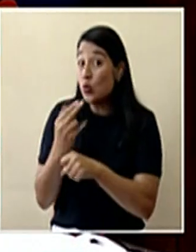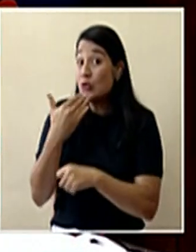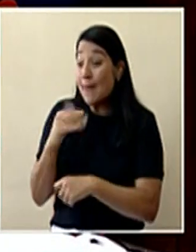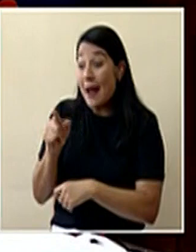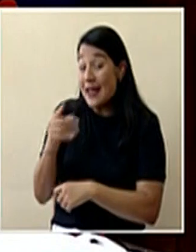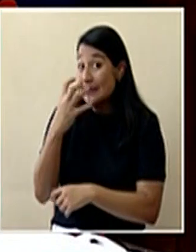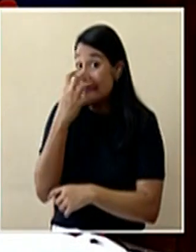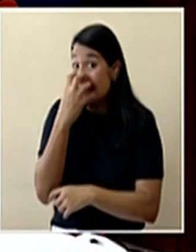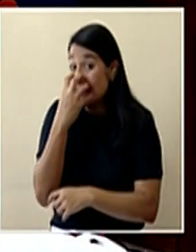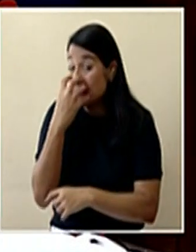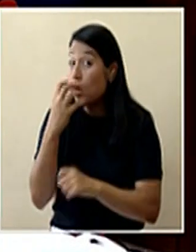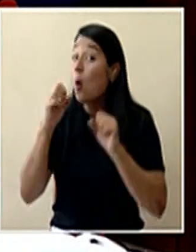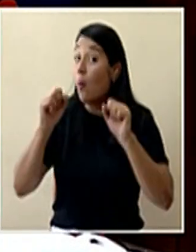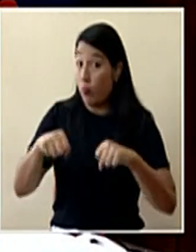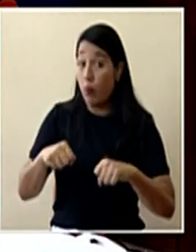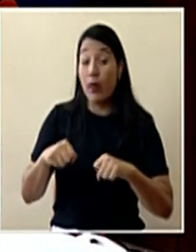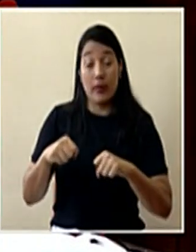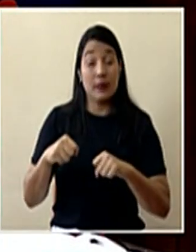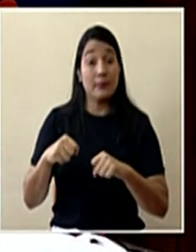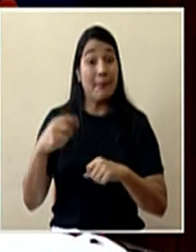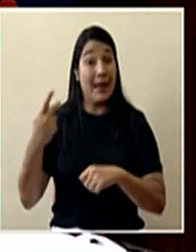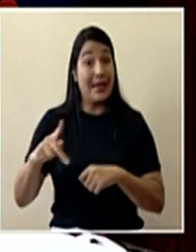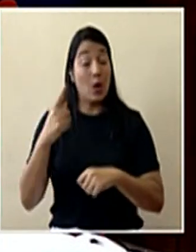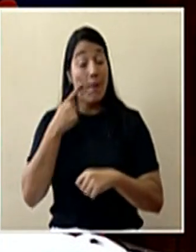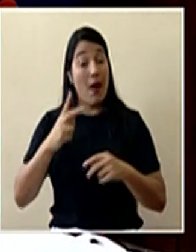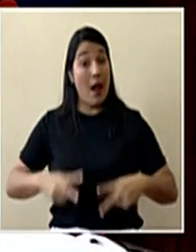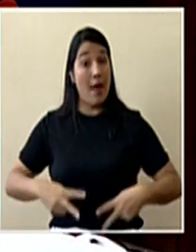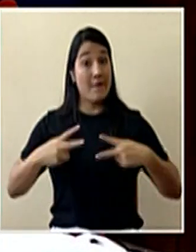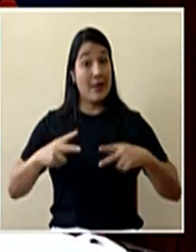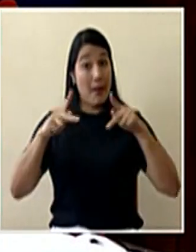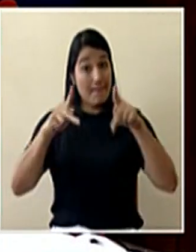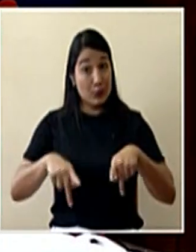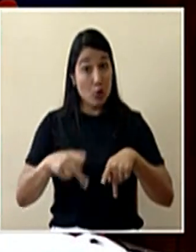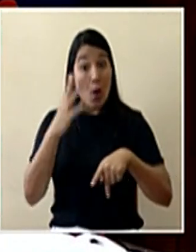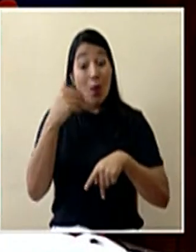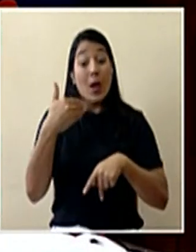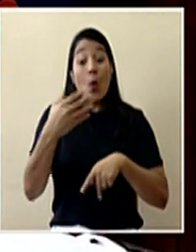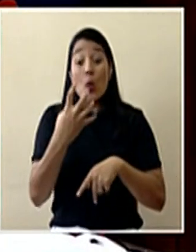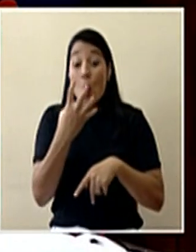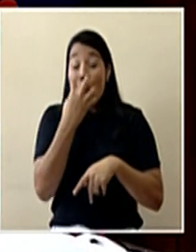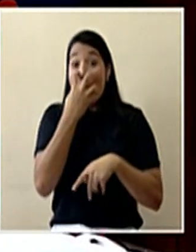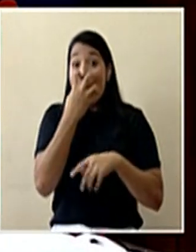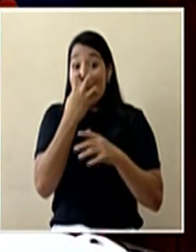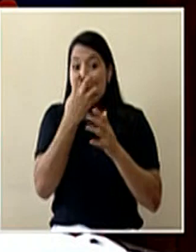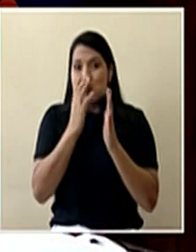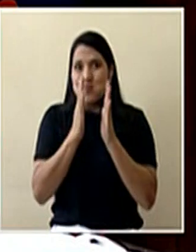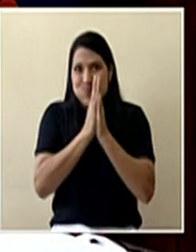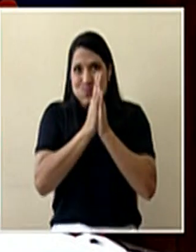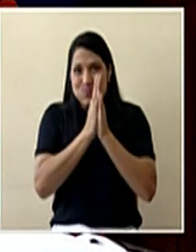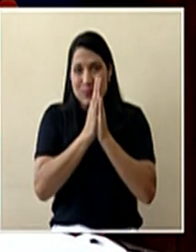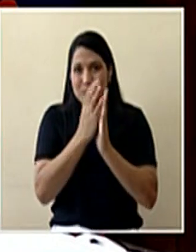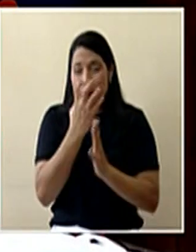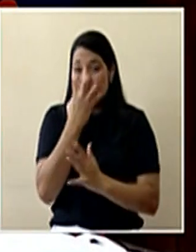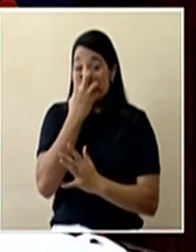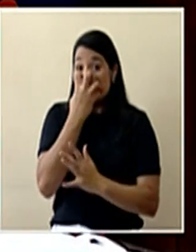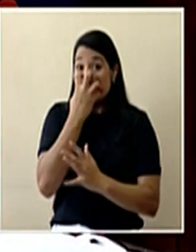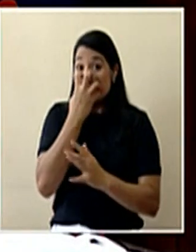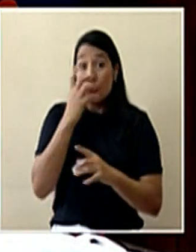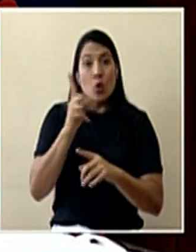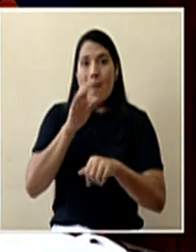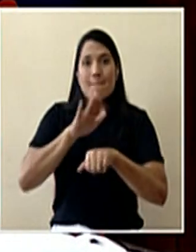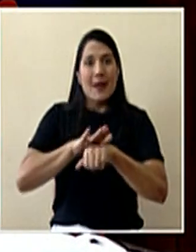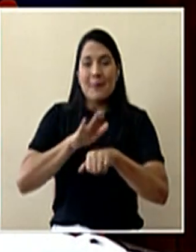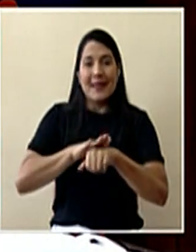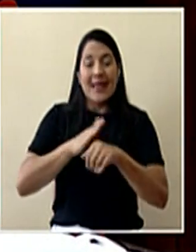poner en peligro la vida de las personas, porque en el momento que realizan un cierre o que impide respirar de una